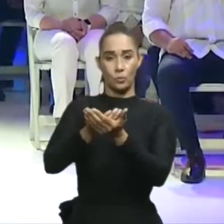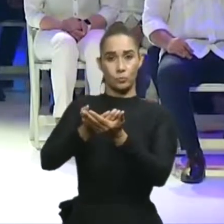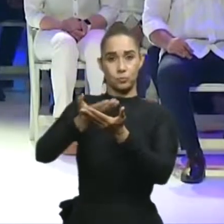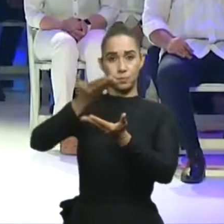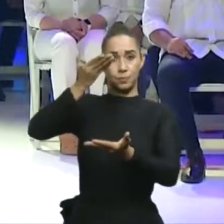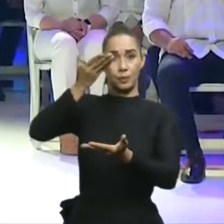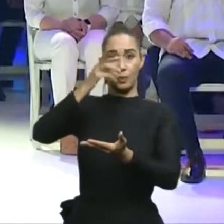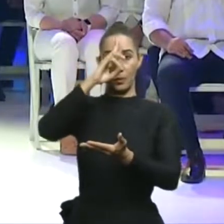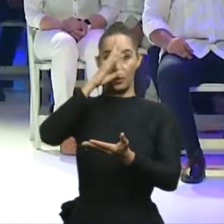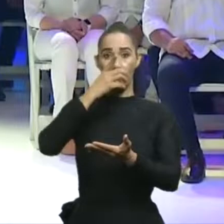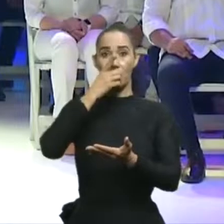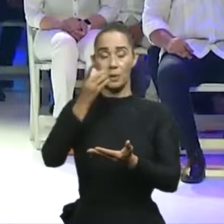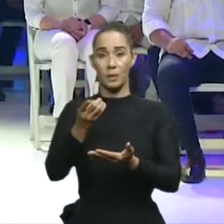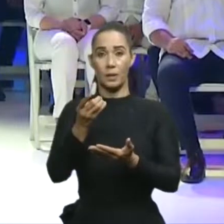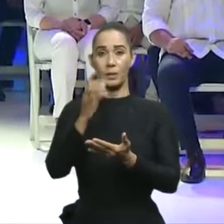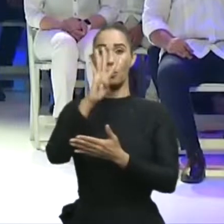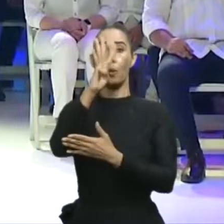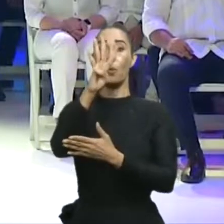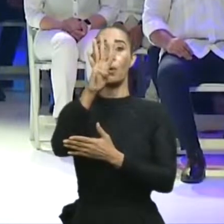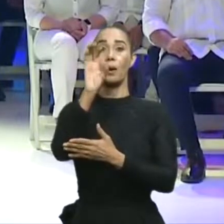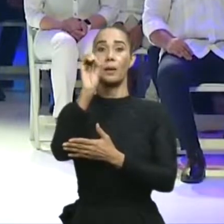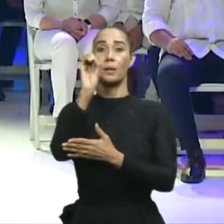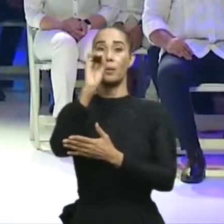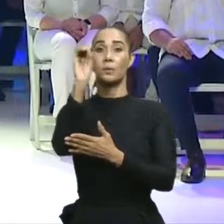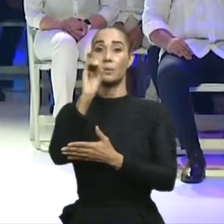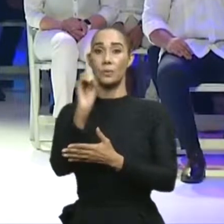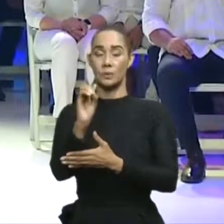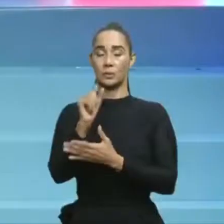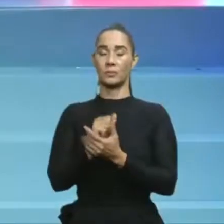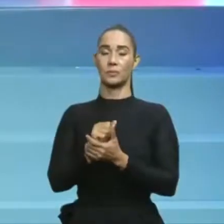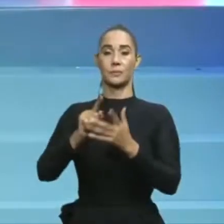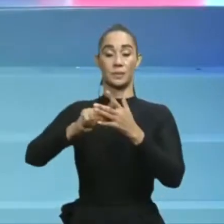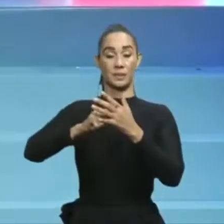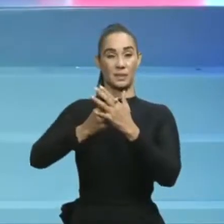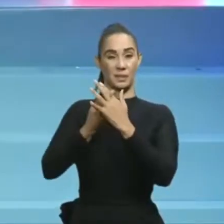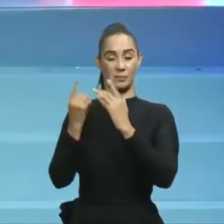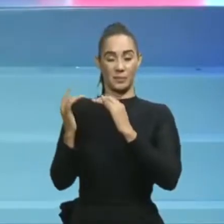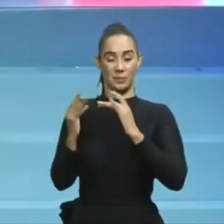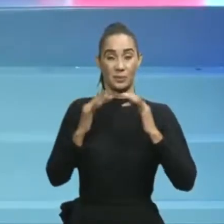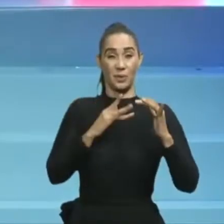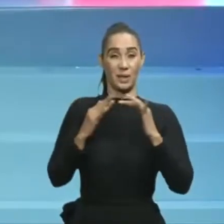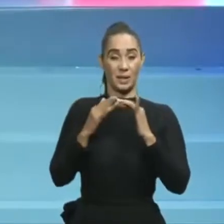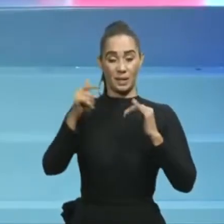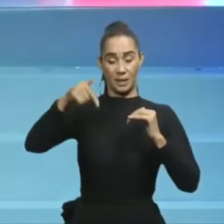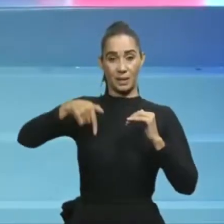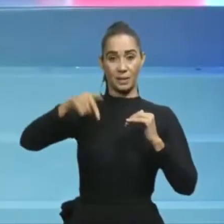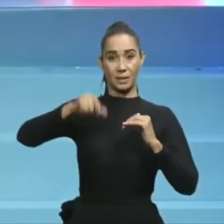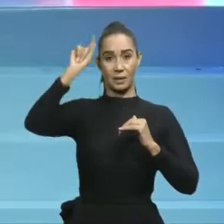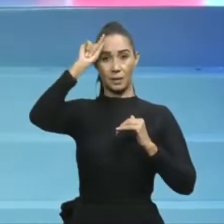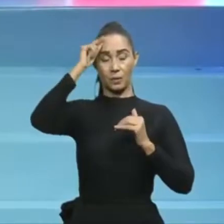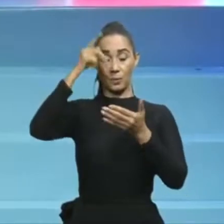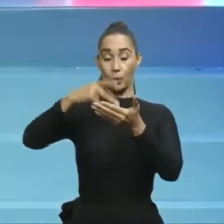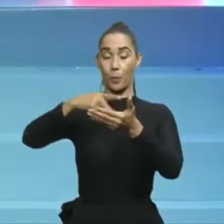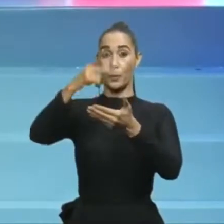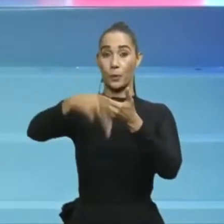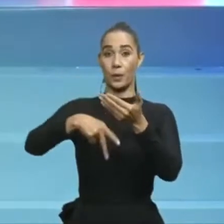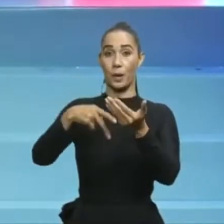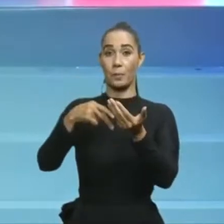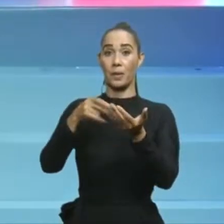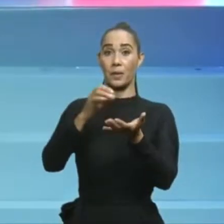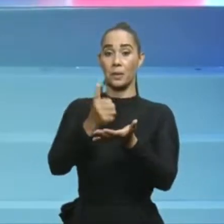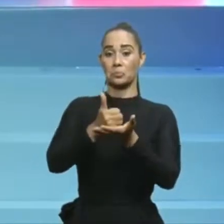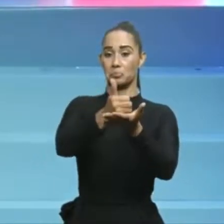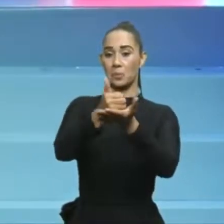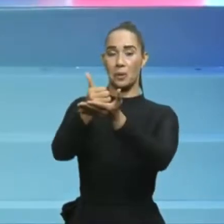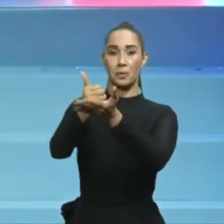república dominicana llegó al 14% desde que empezó la guerra el gobierno ha desplegado un programa de subsidios para la protección de las